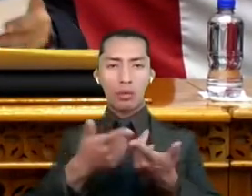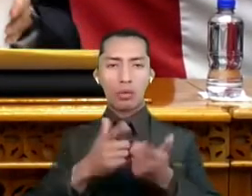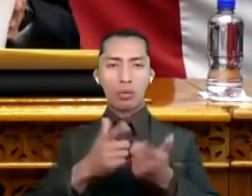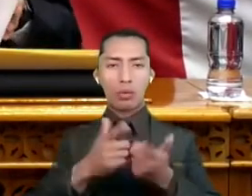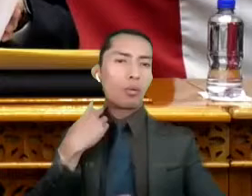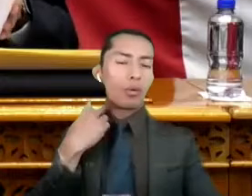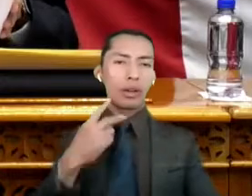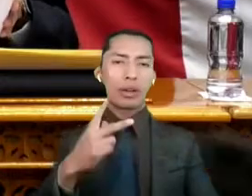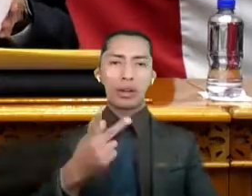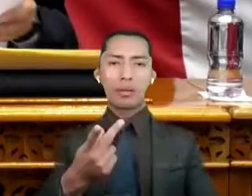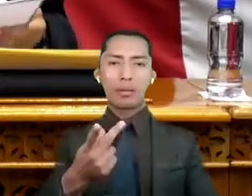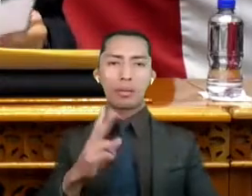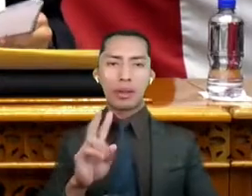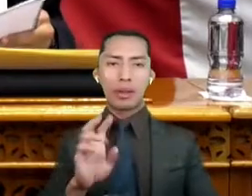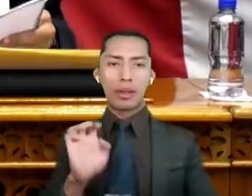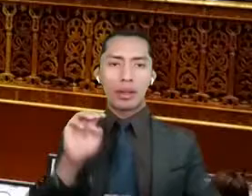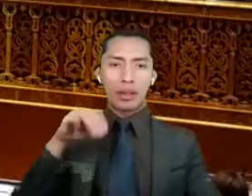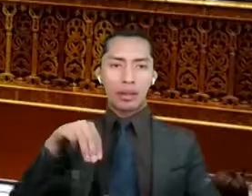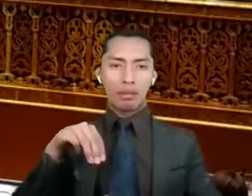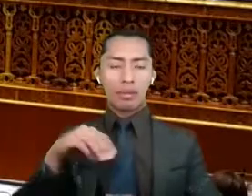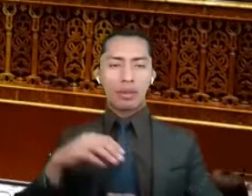Ecologista de México.